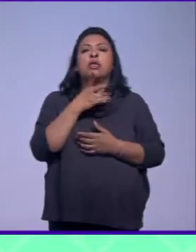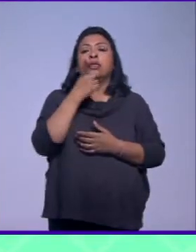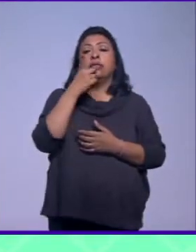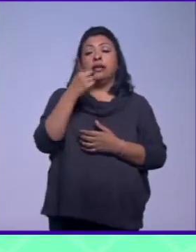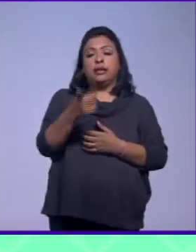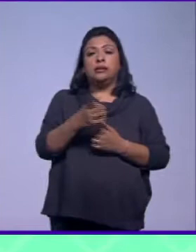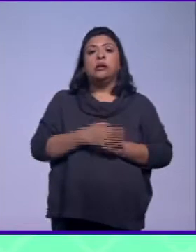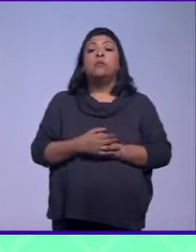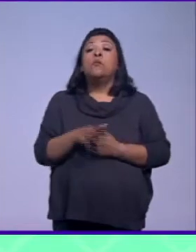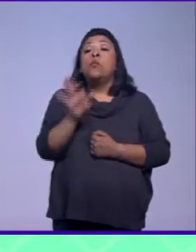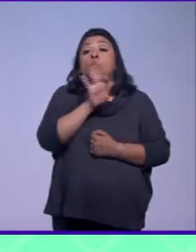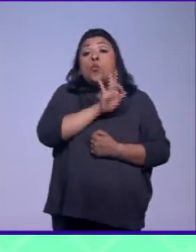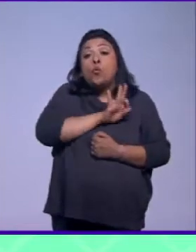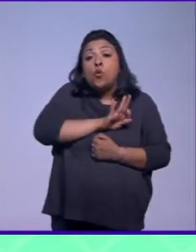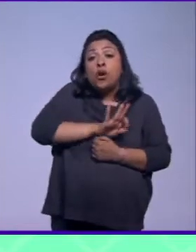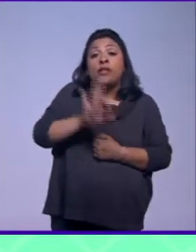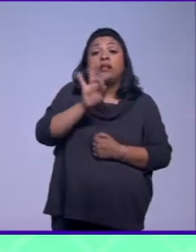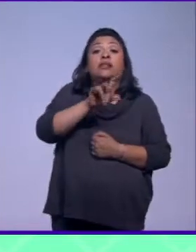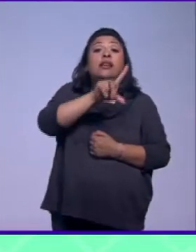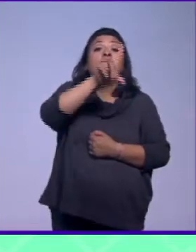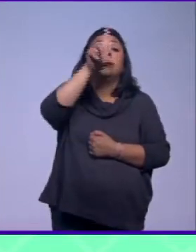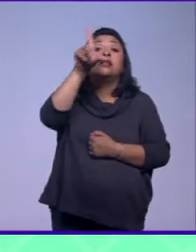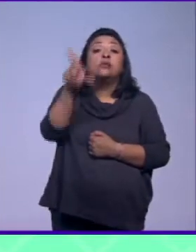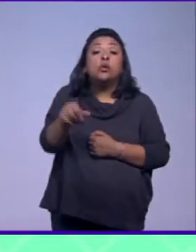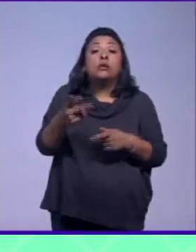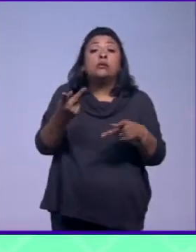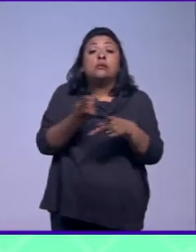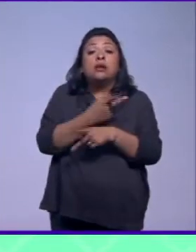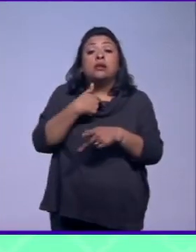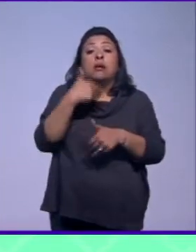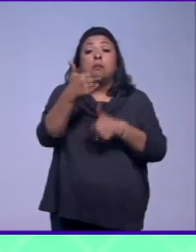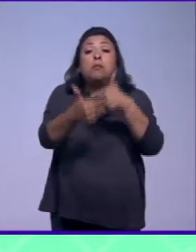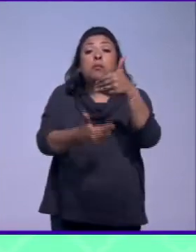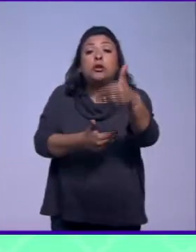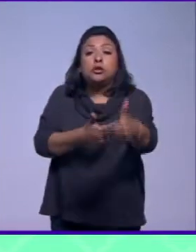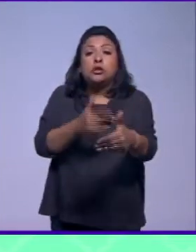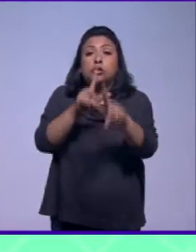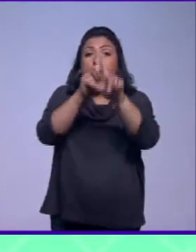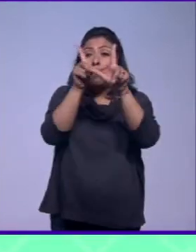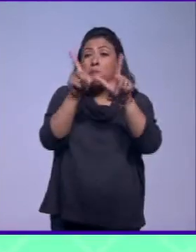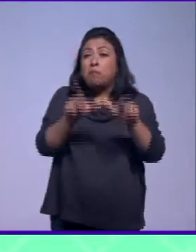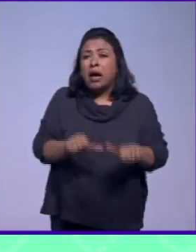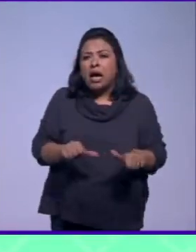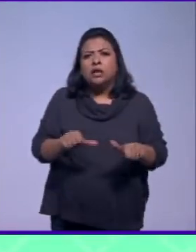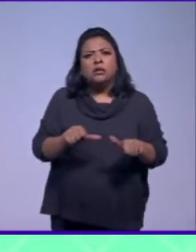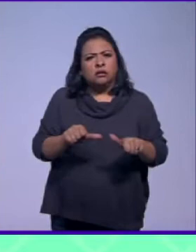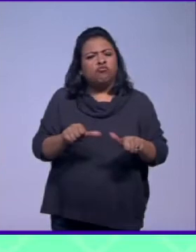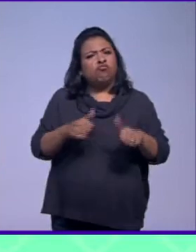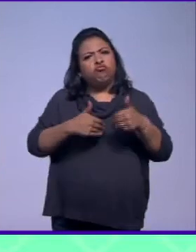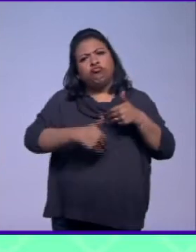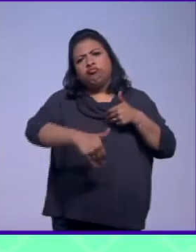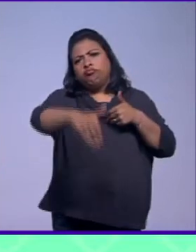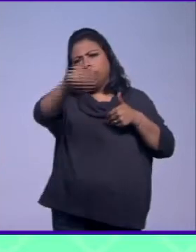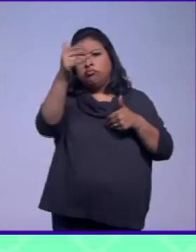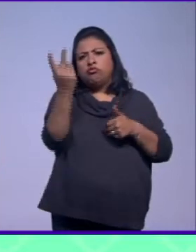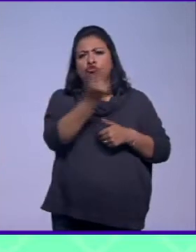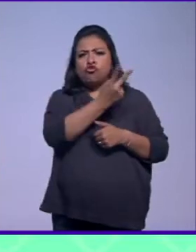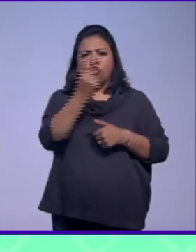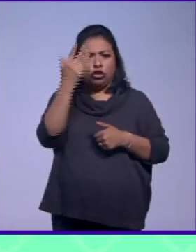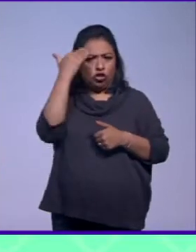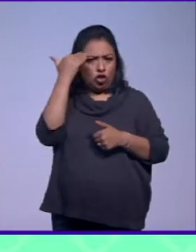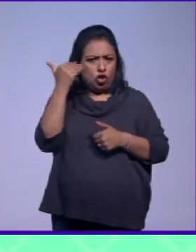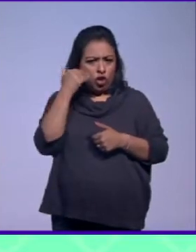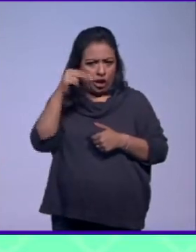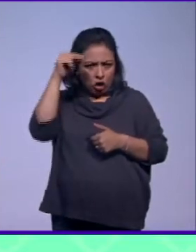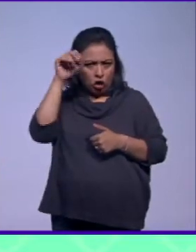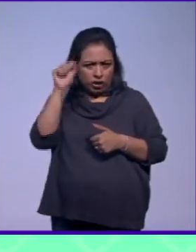de lo que podía llegar posteriormente a producir un proceso de paz mucho más extenso y duradero entre las dos coreas